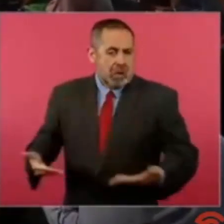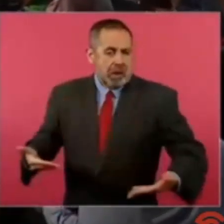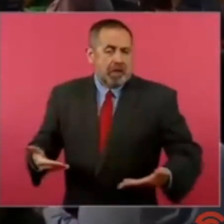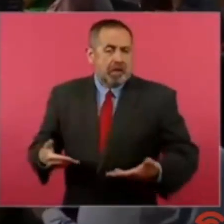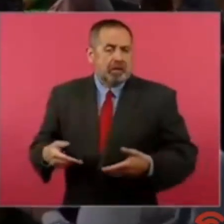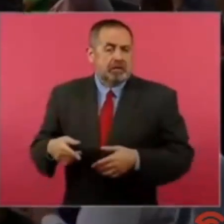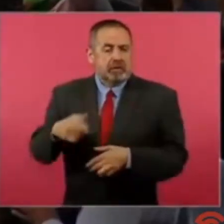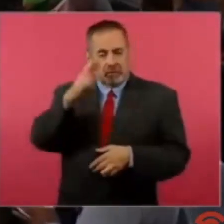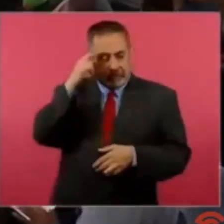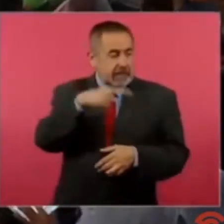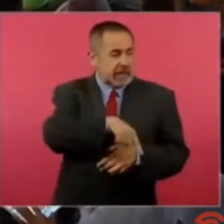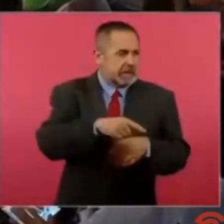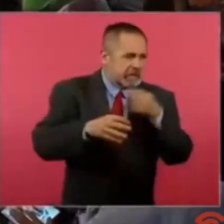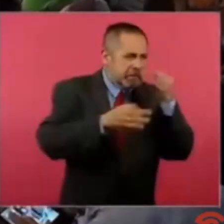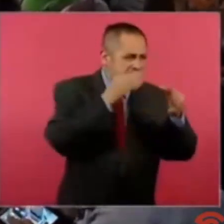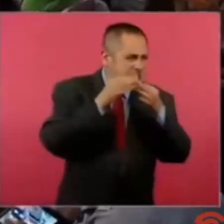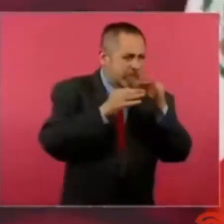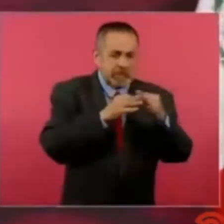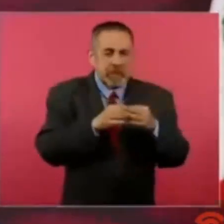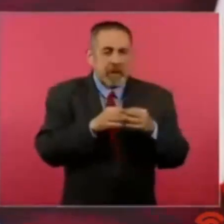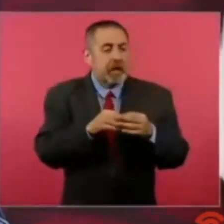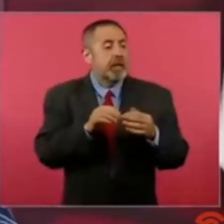el golpe de Estado.